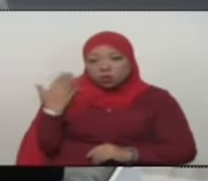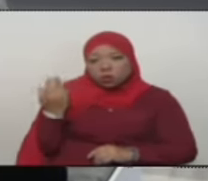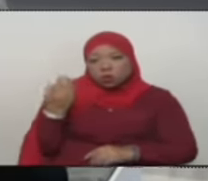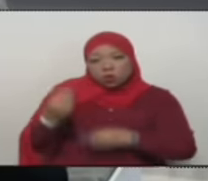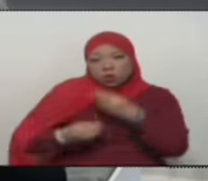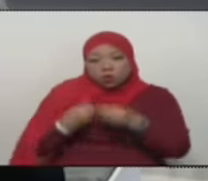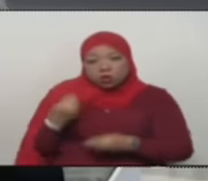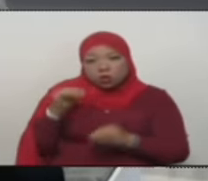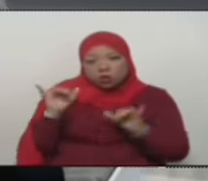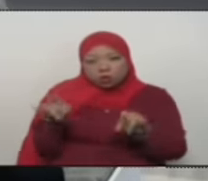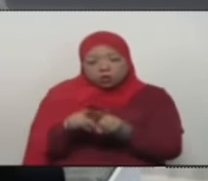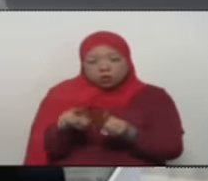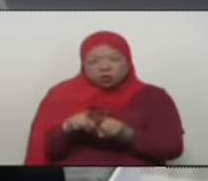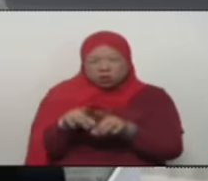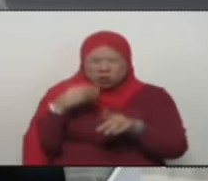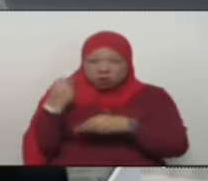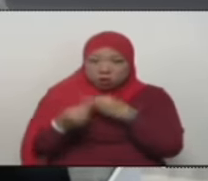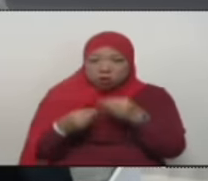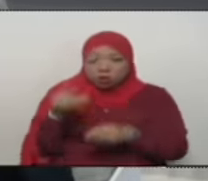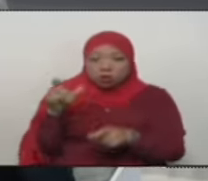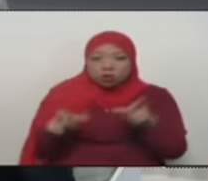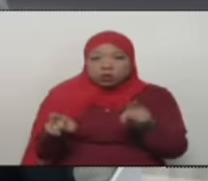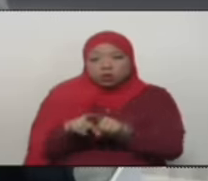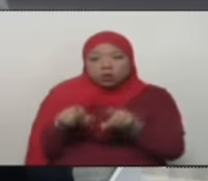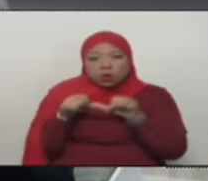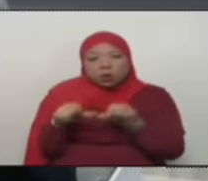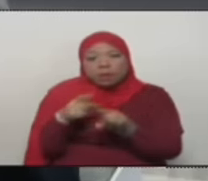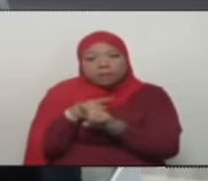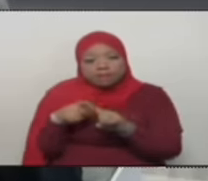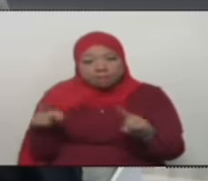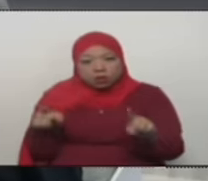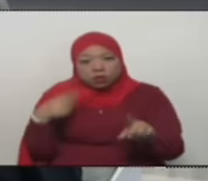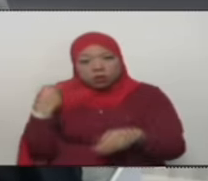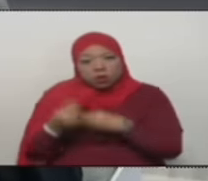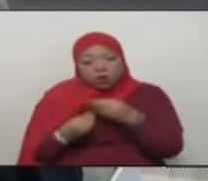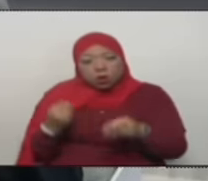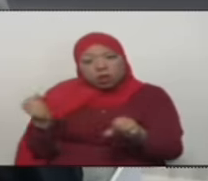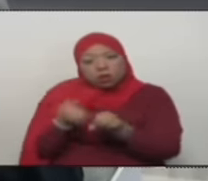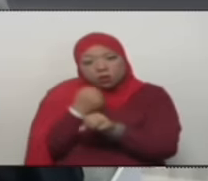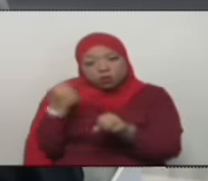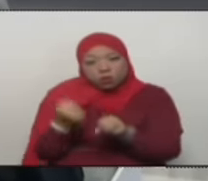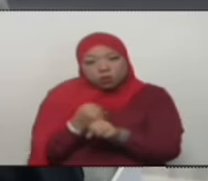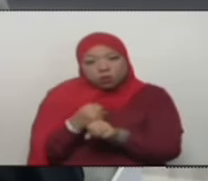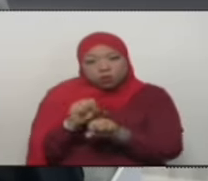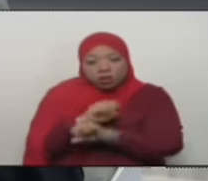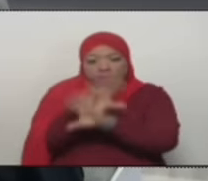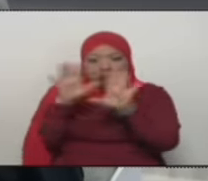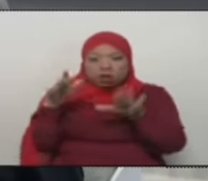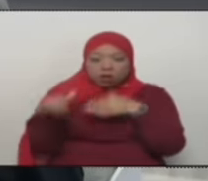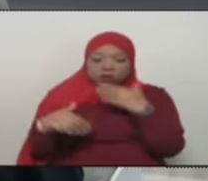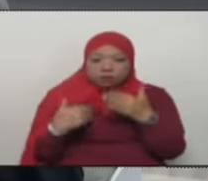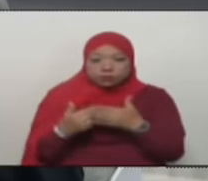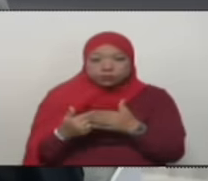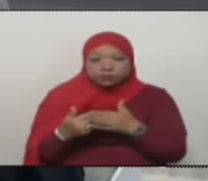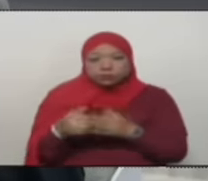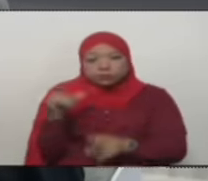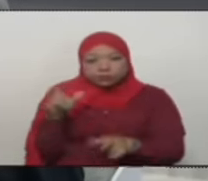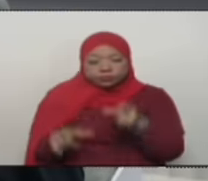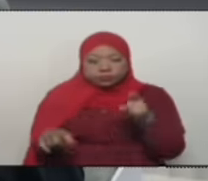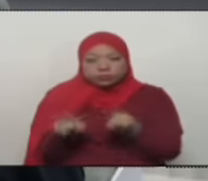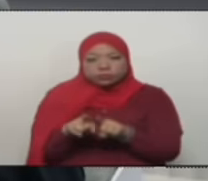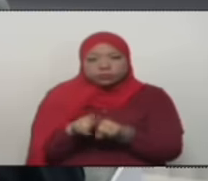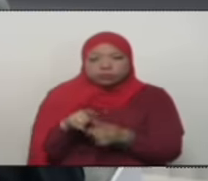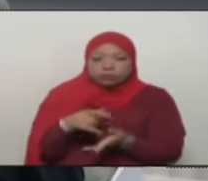condiciones que ellos mismos se pusieron. Y sin embargo, ese trabajo que académicamente es